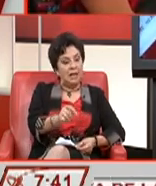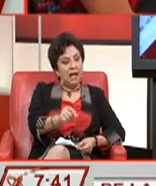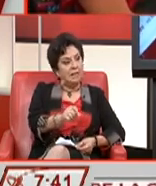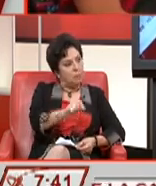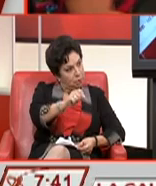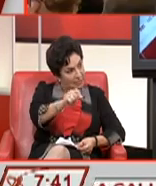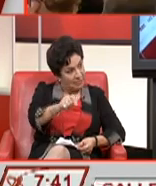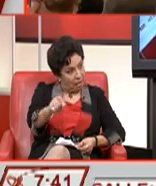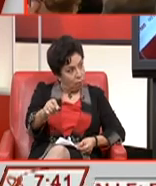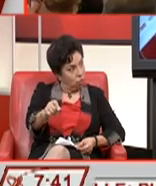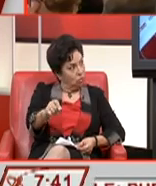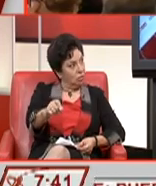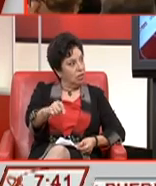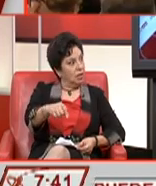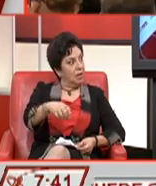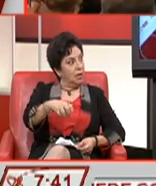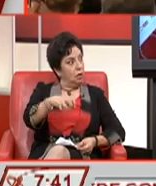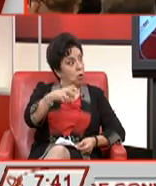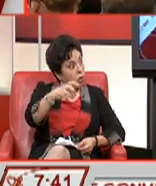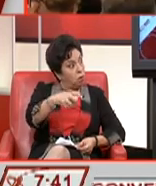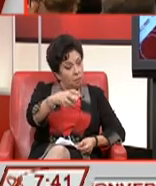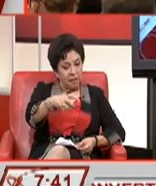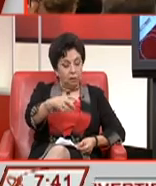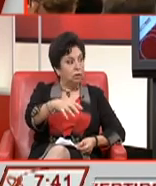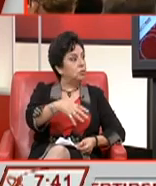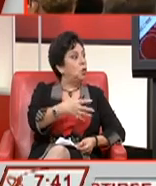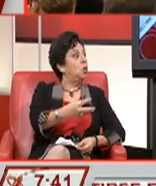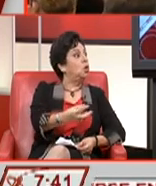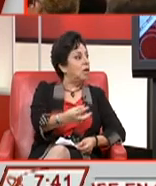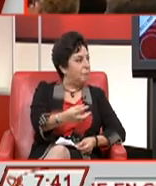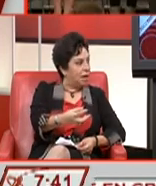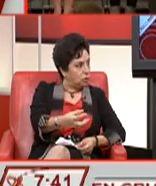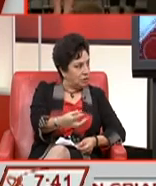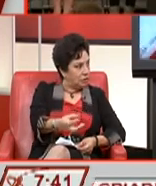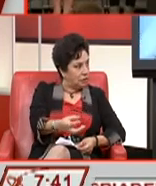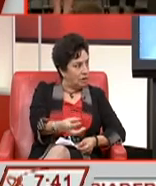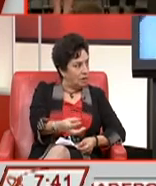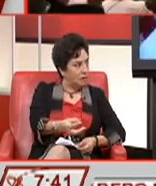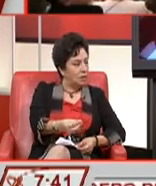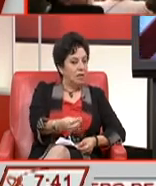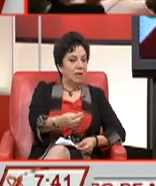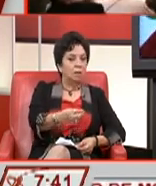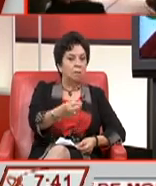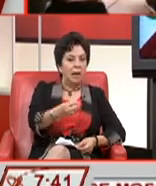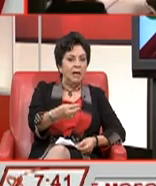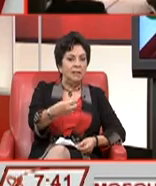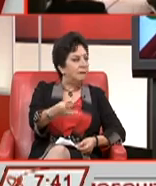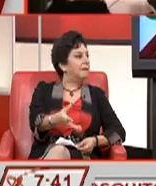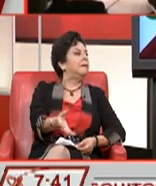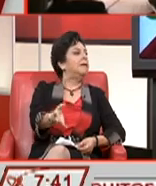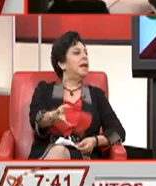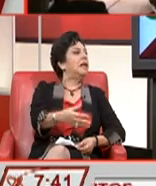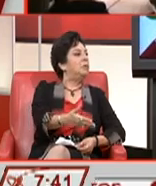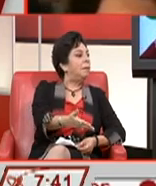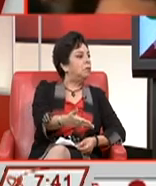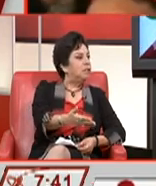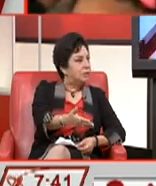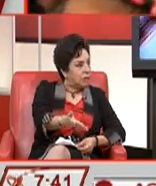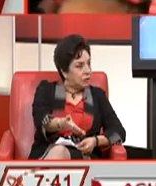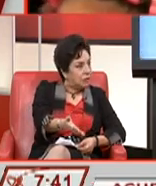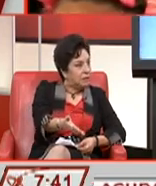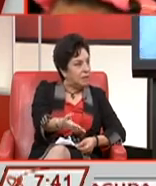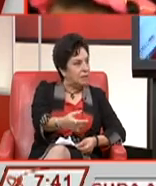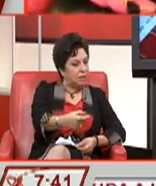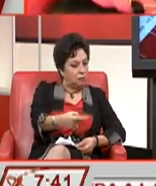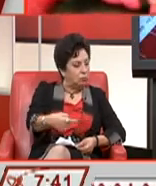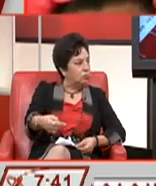si se hace por estado, los gobernadores o los aparatos estatales van a tener que entrar. Le hablábamos